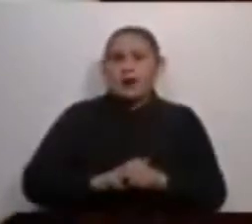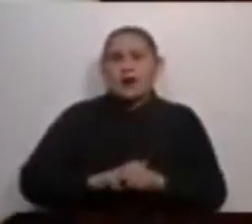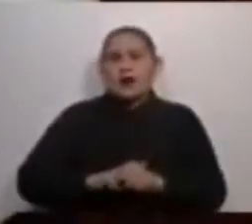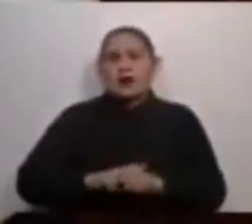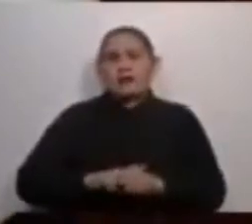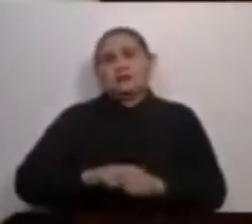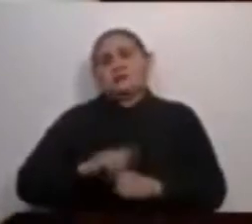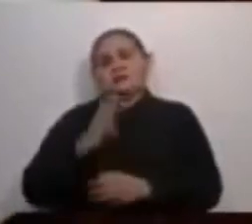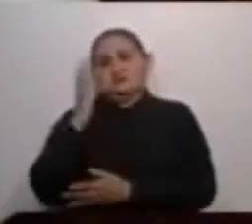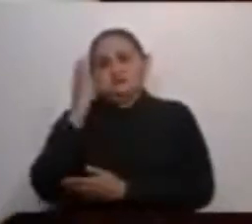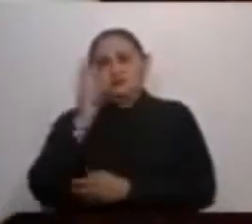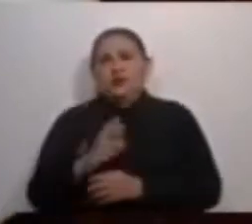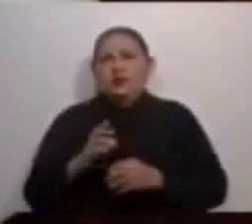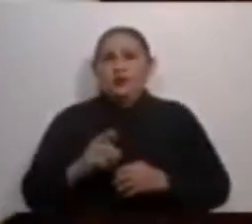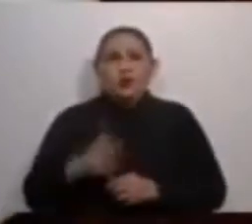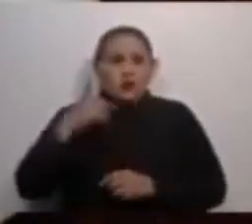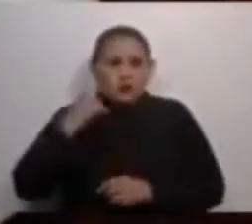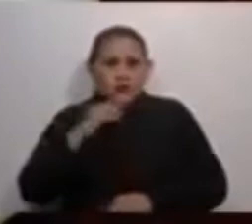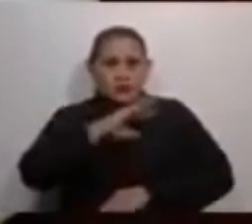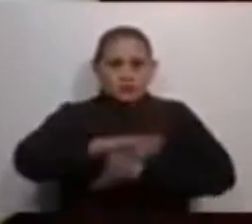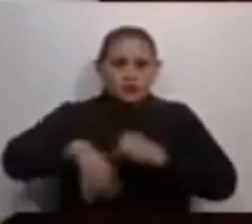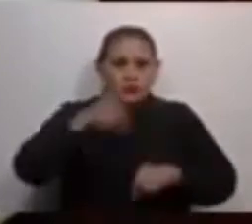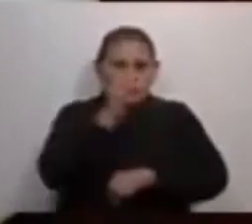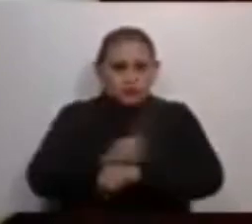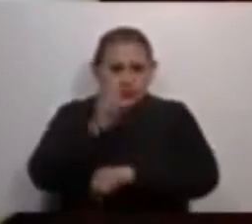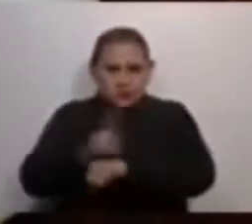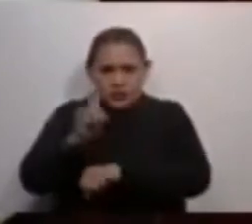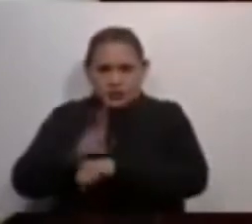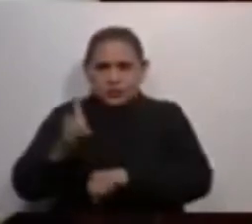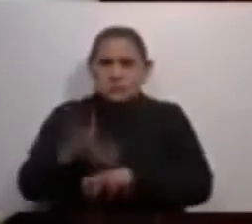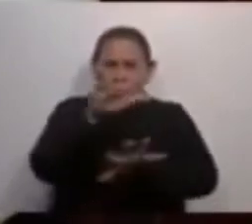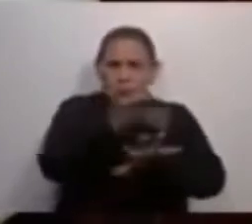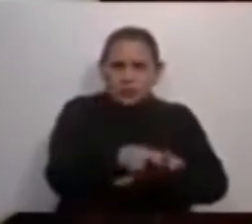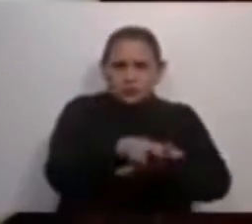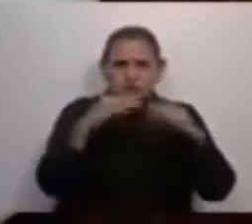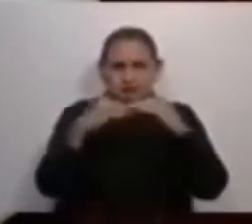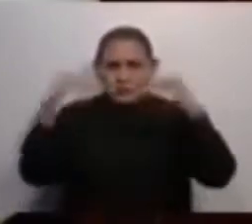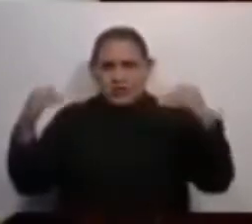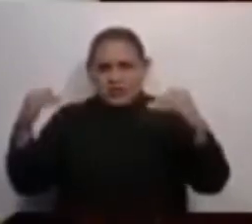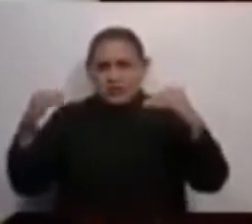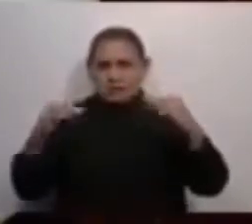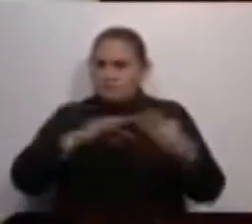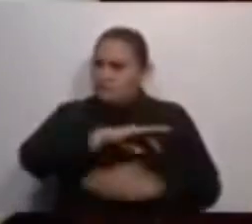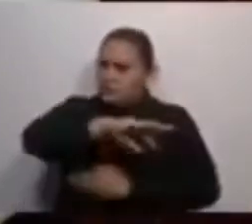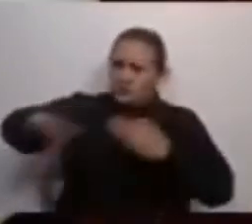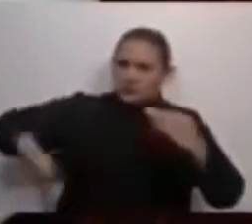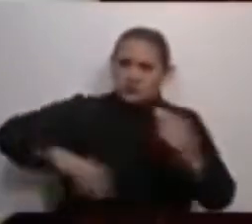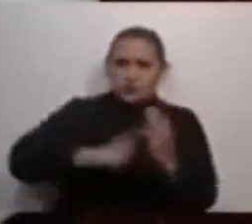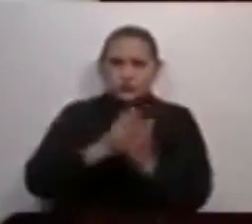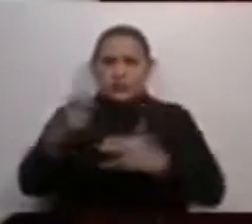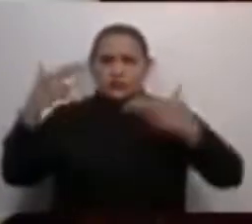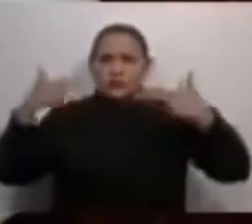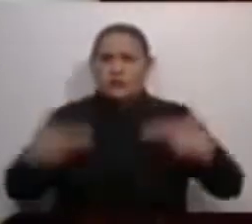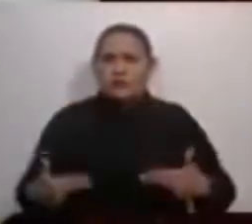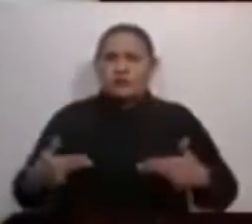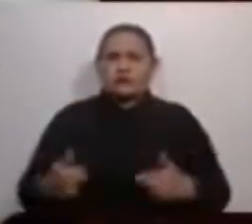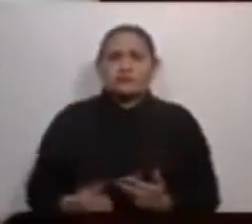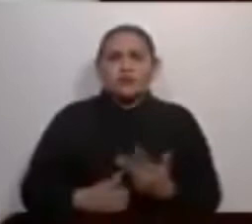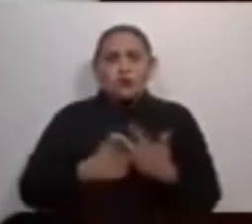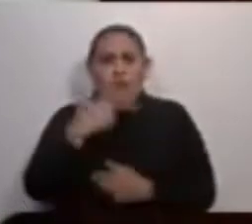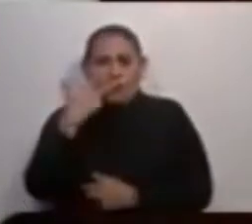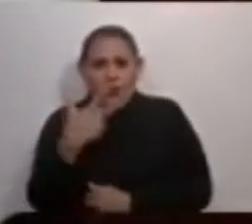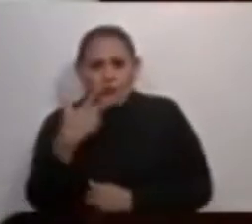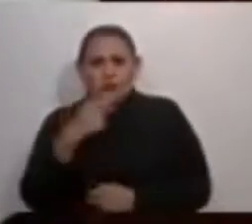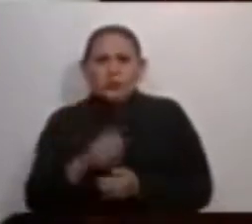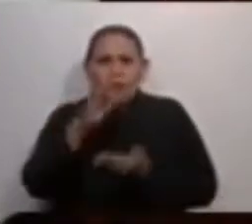7, luchar todos los días por la inclusión, la equidad y todos los derechos humanos. 8,